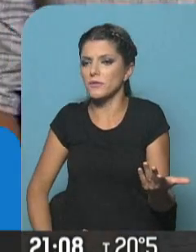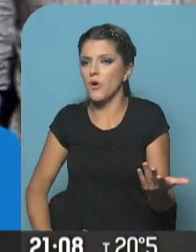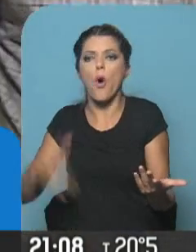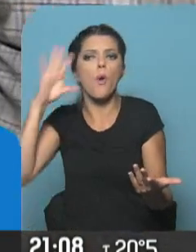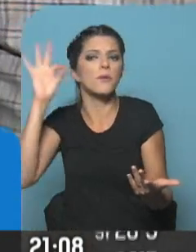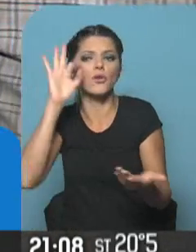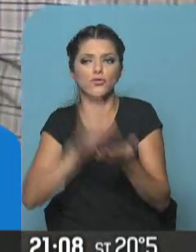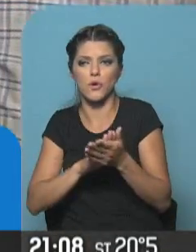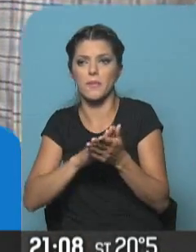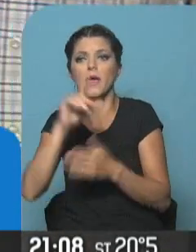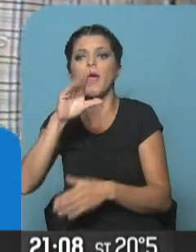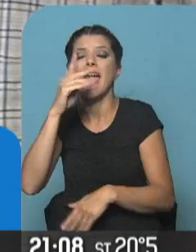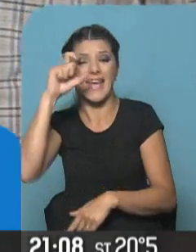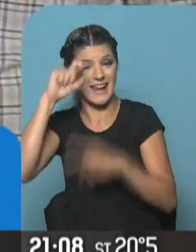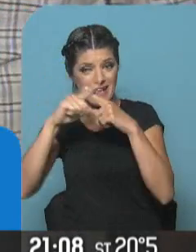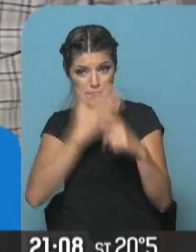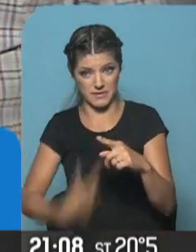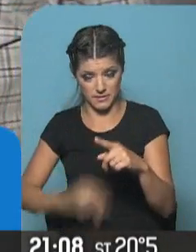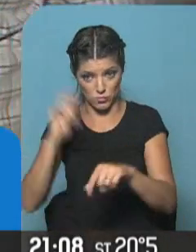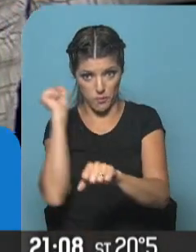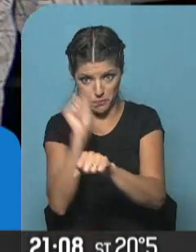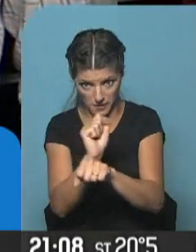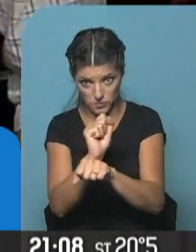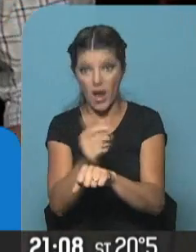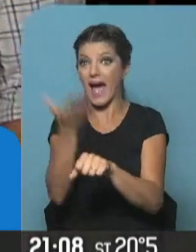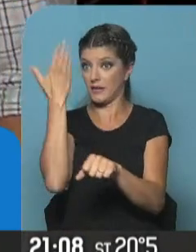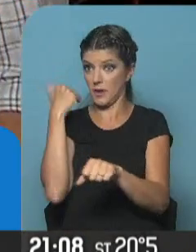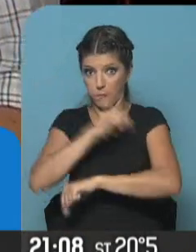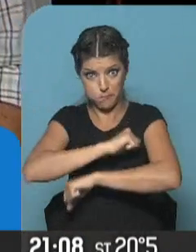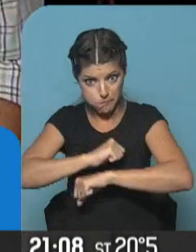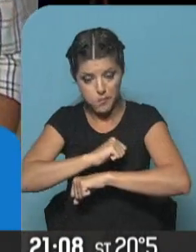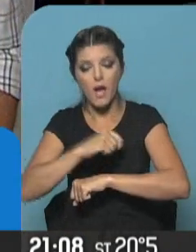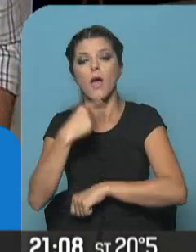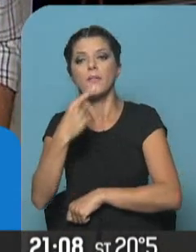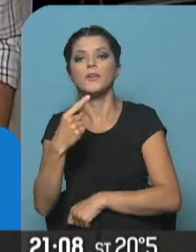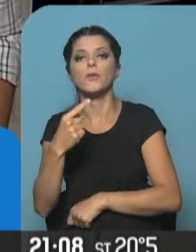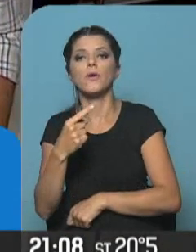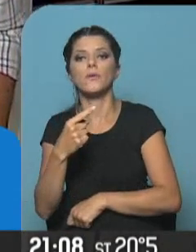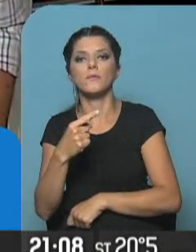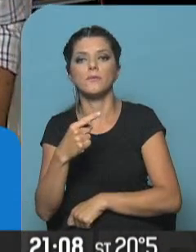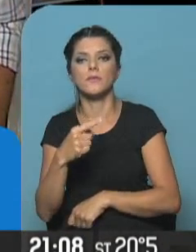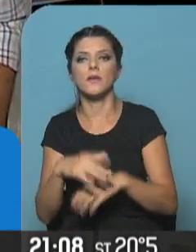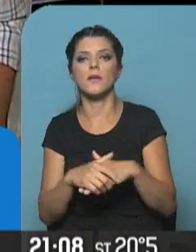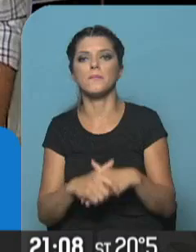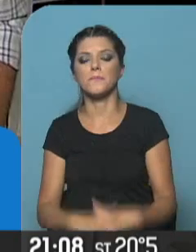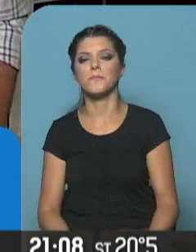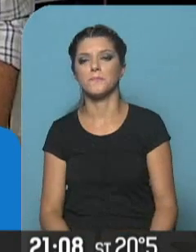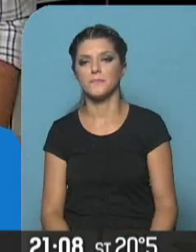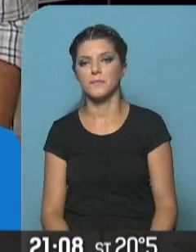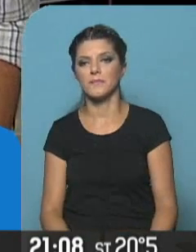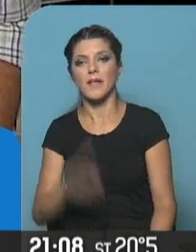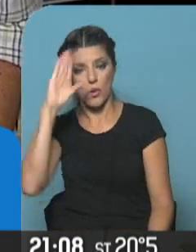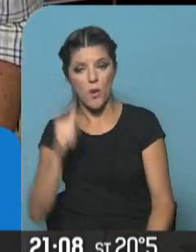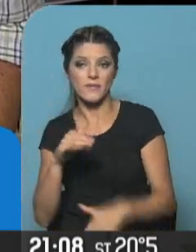Boudou. Una de las voces que se ha escuchado es la de Lilita Carrió, que dijo que es un oportunismo judicial por parte del